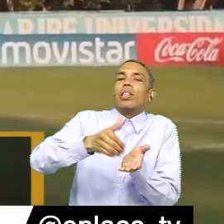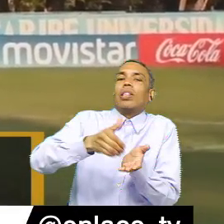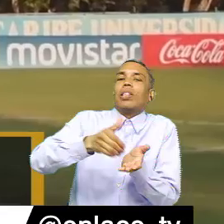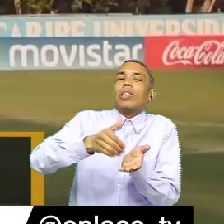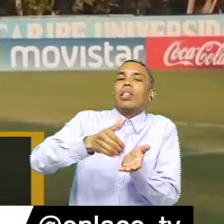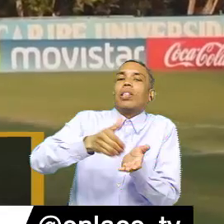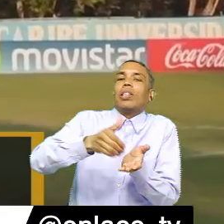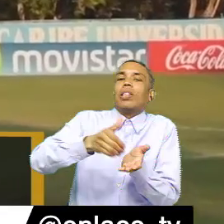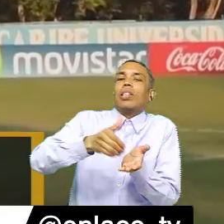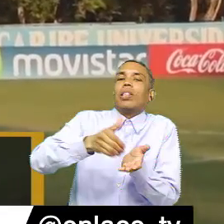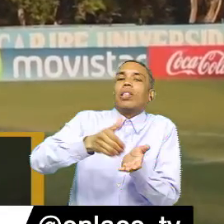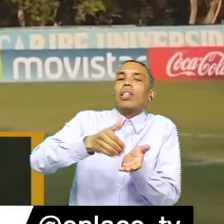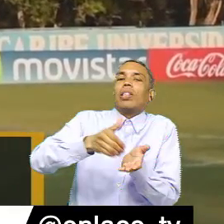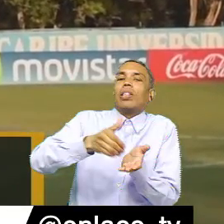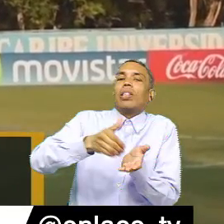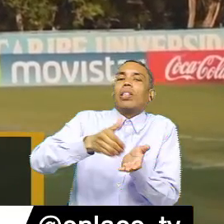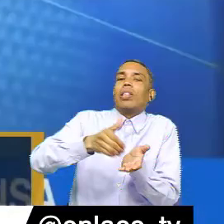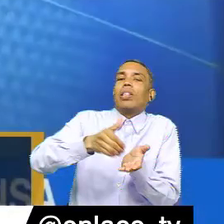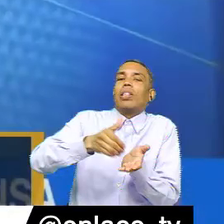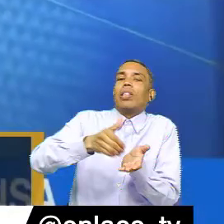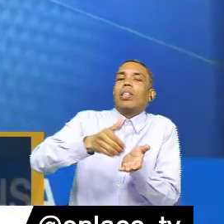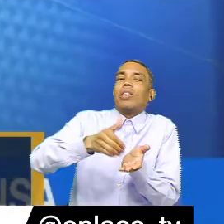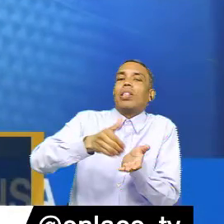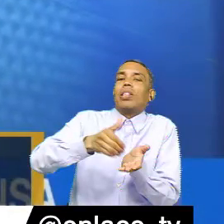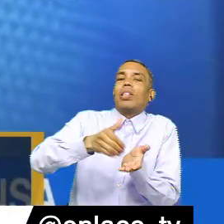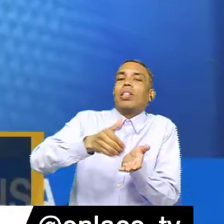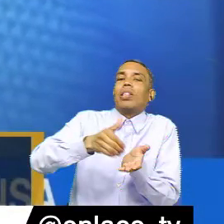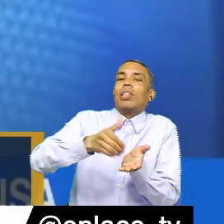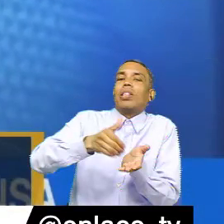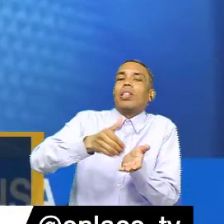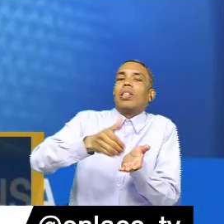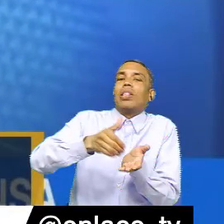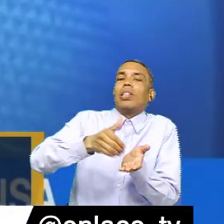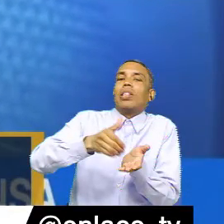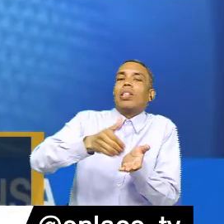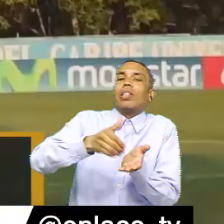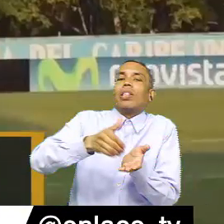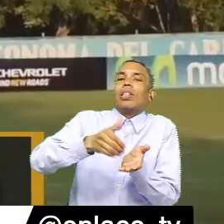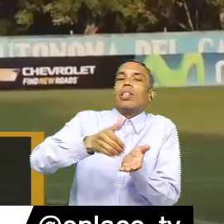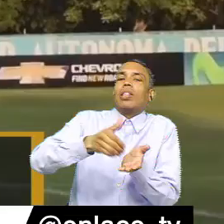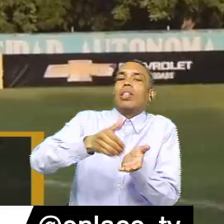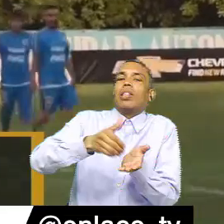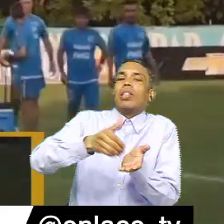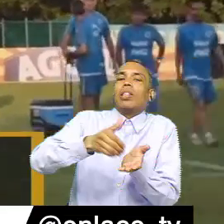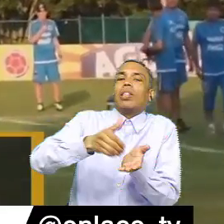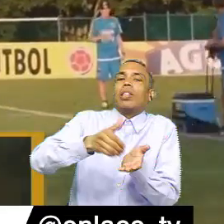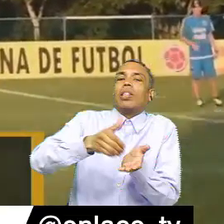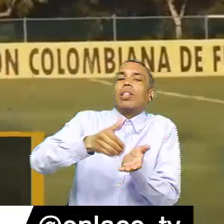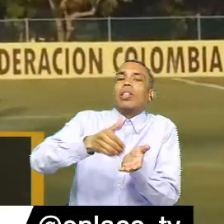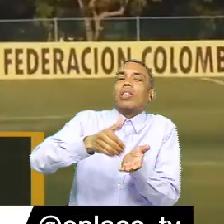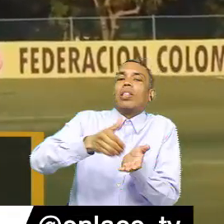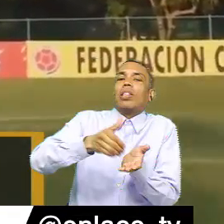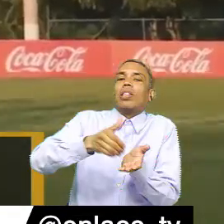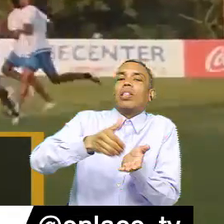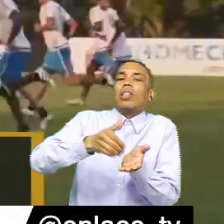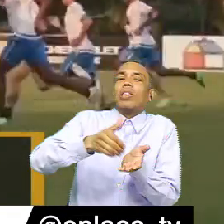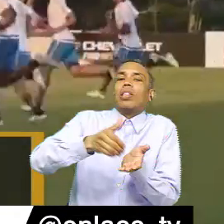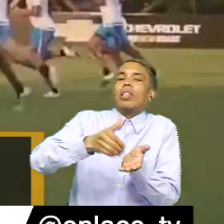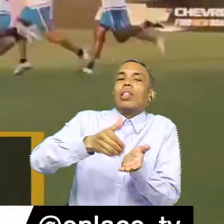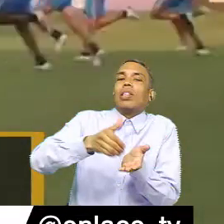con la lección que empezó previo al mundial de brasil así que